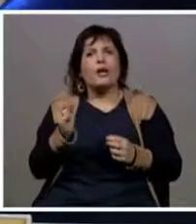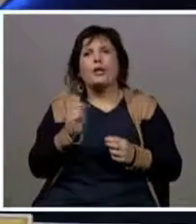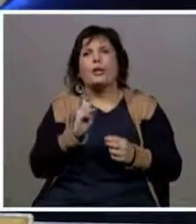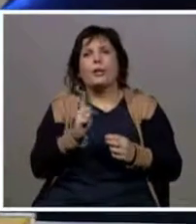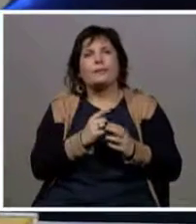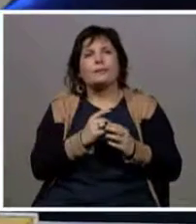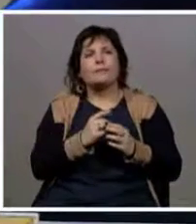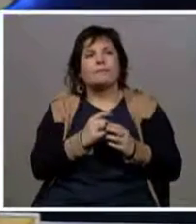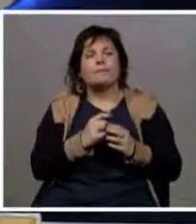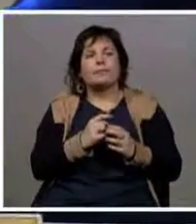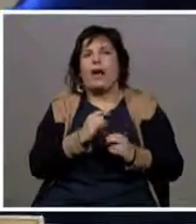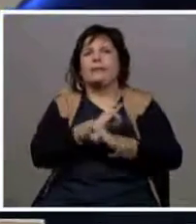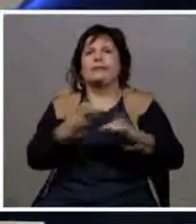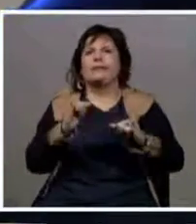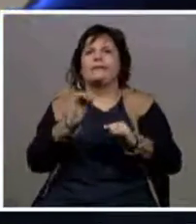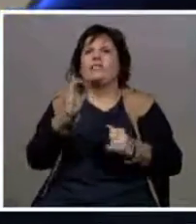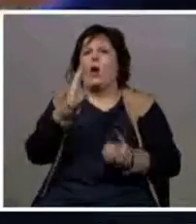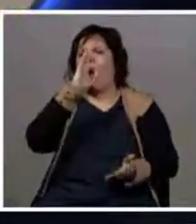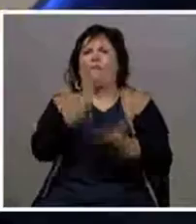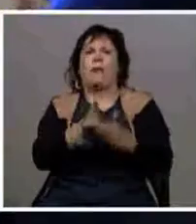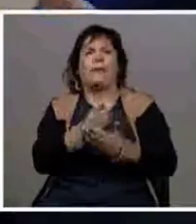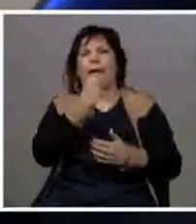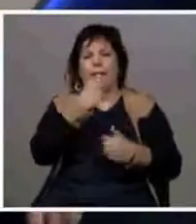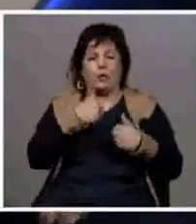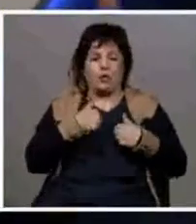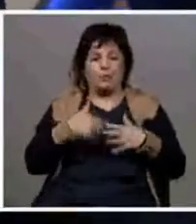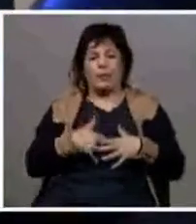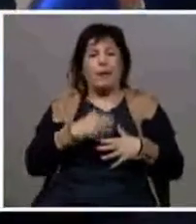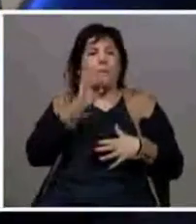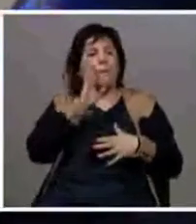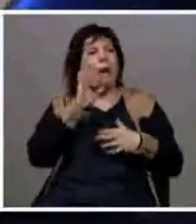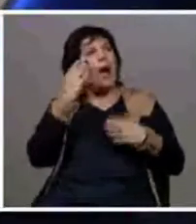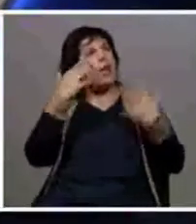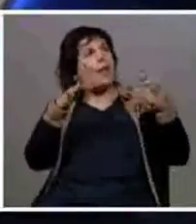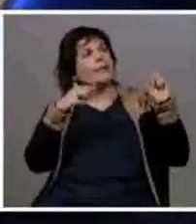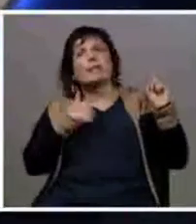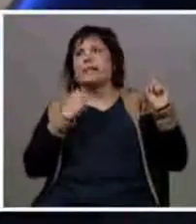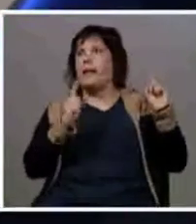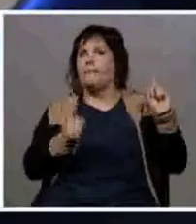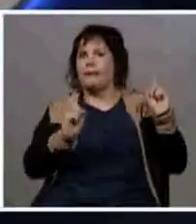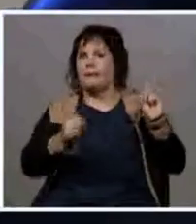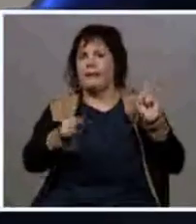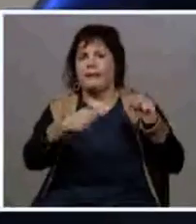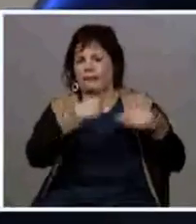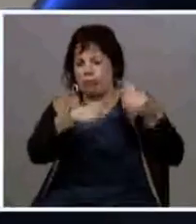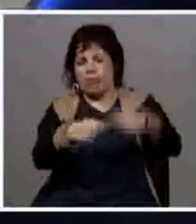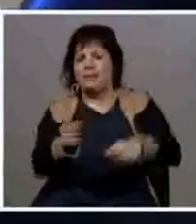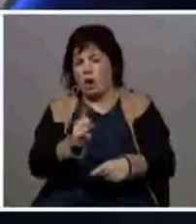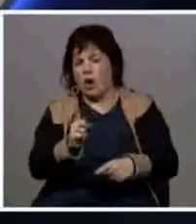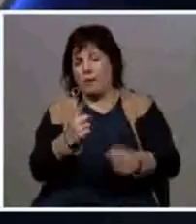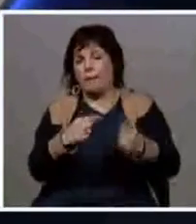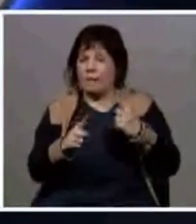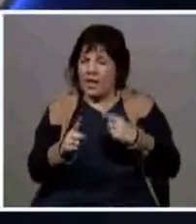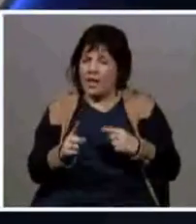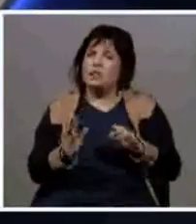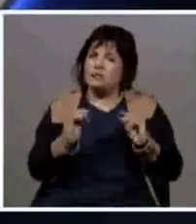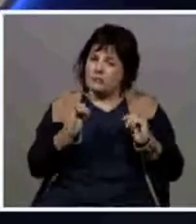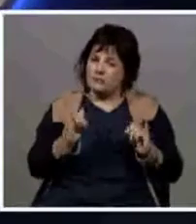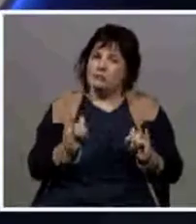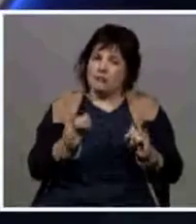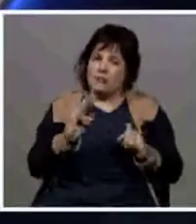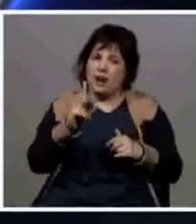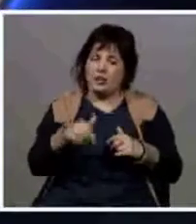un determinismo si tú y su madre forma grave se siente por tanto la hija va a ser una hija no no es así pero sí es cierto que